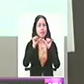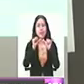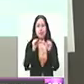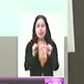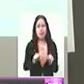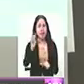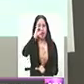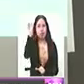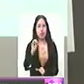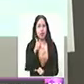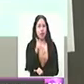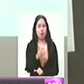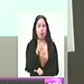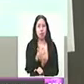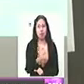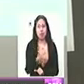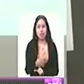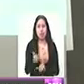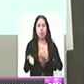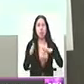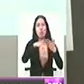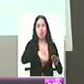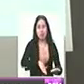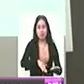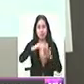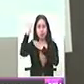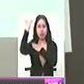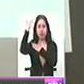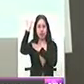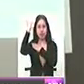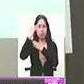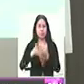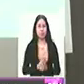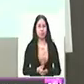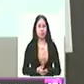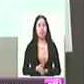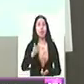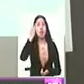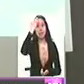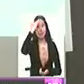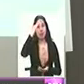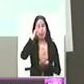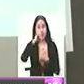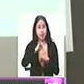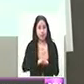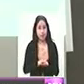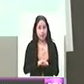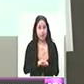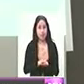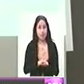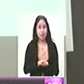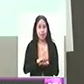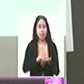atención este ascenso brusco de casos fallecidos y que sabemos que tienen que ver con un